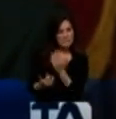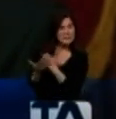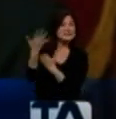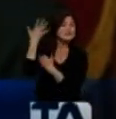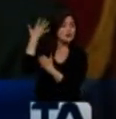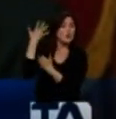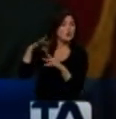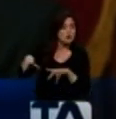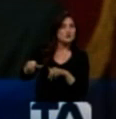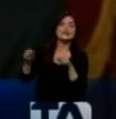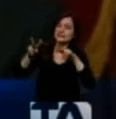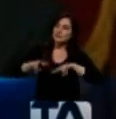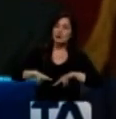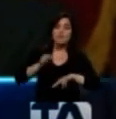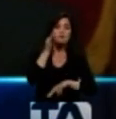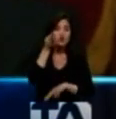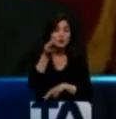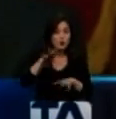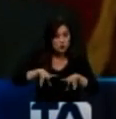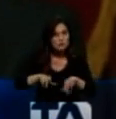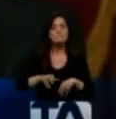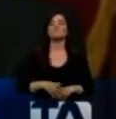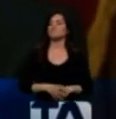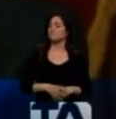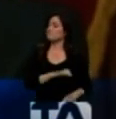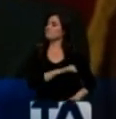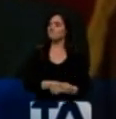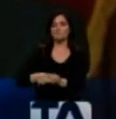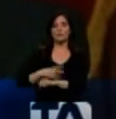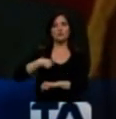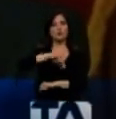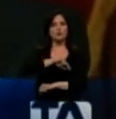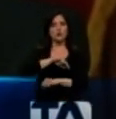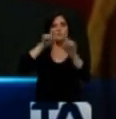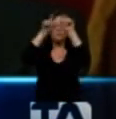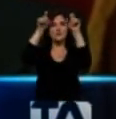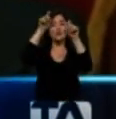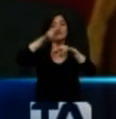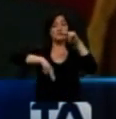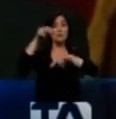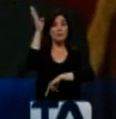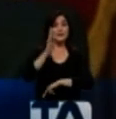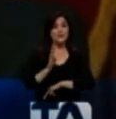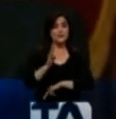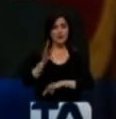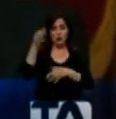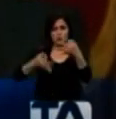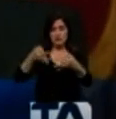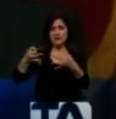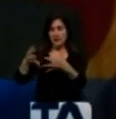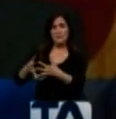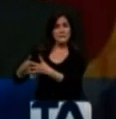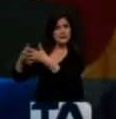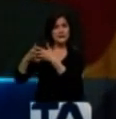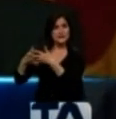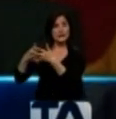ayer, y la que podría venir. Por eso hemos exigido a Odebrecht, a la justicia norteamericana, a la